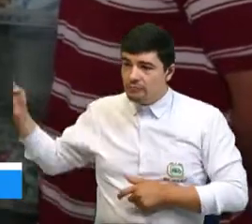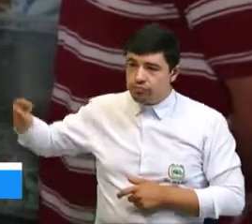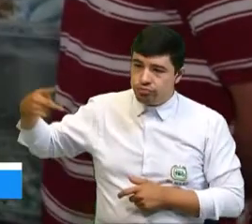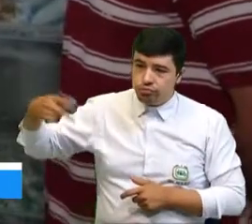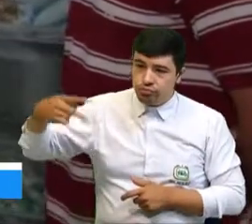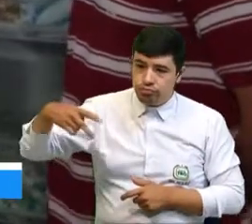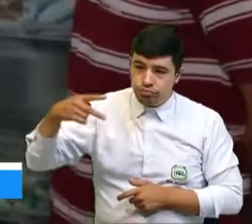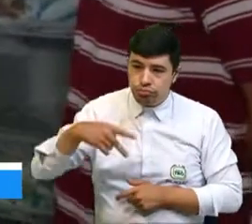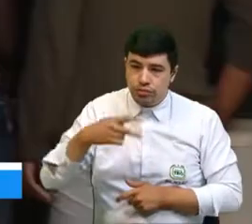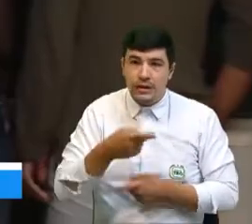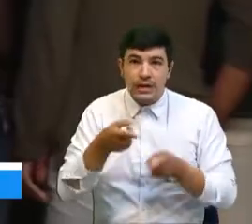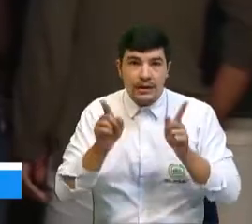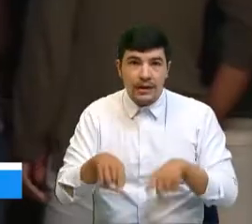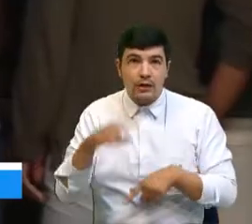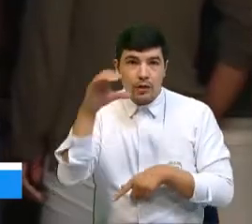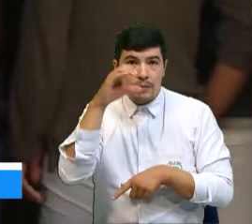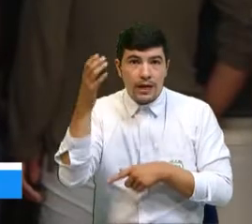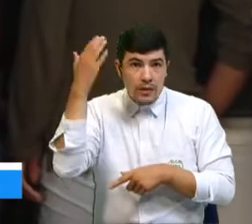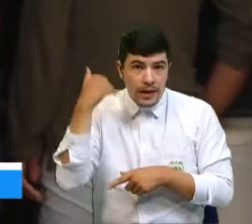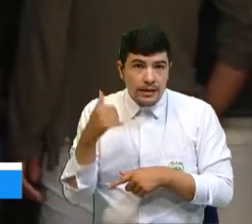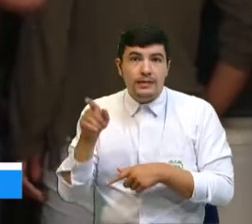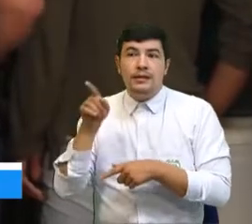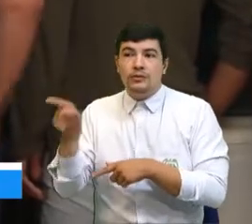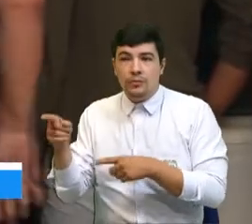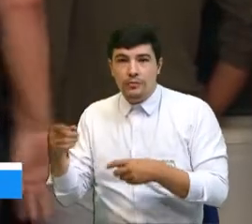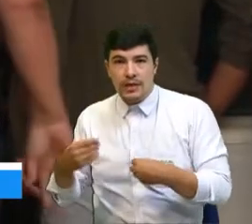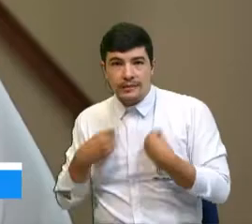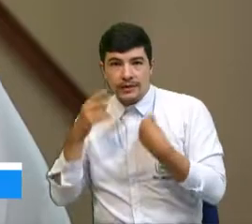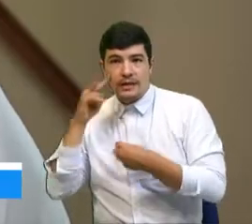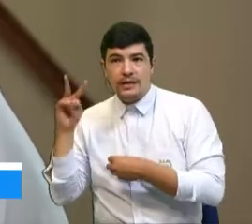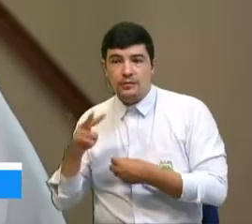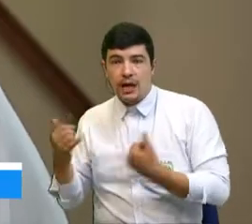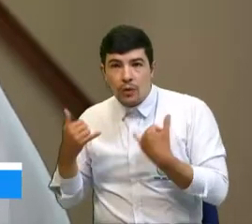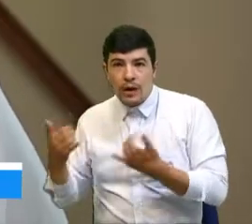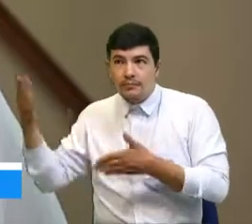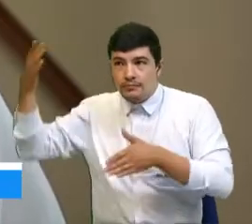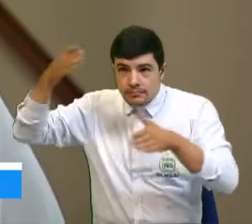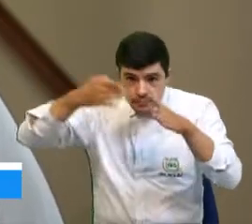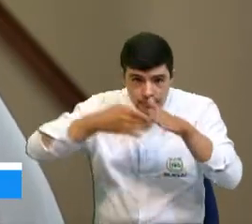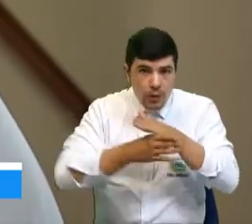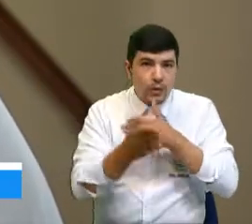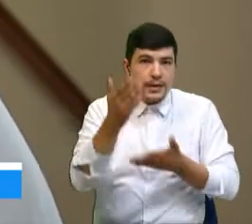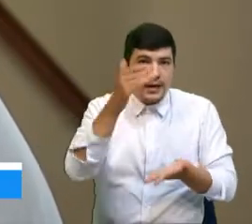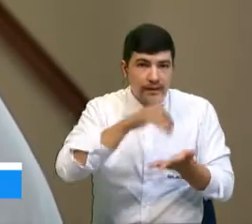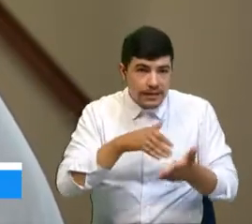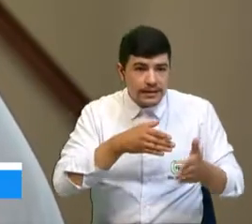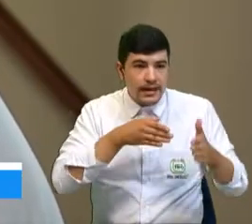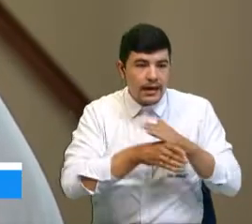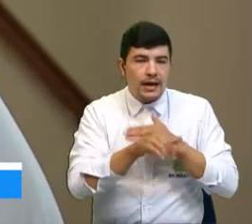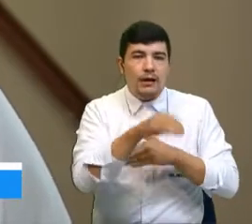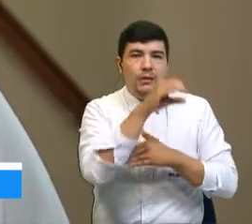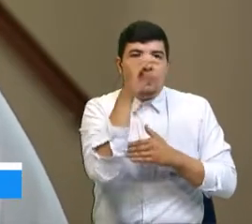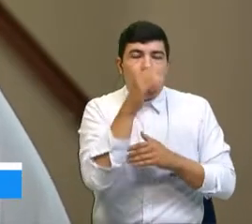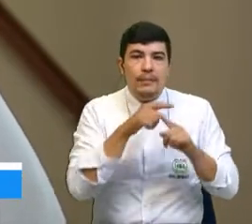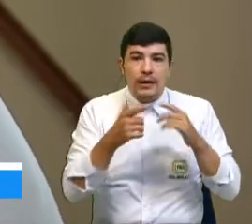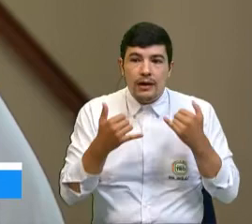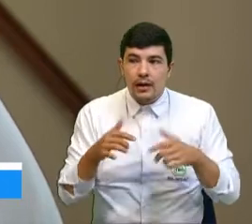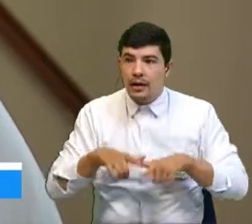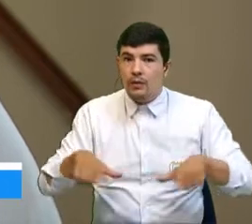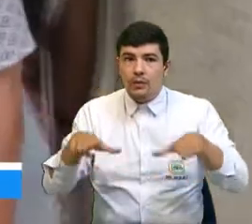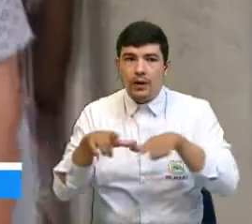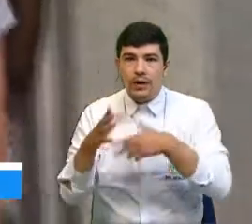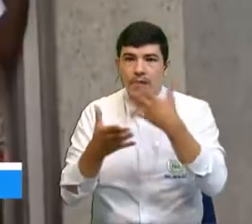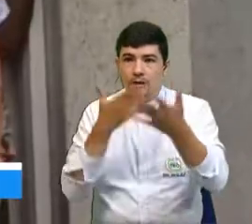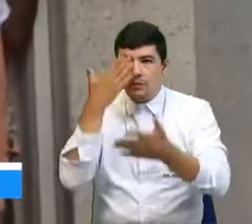venezolanos sino también los retornados que no tienen un espacio donde se les pueda brindar la información